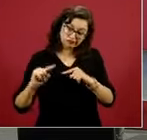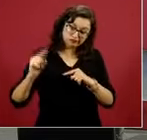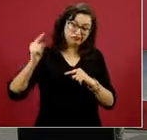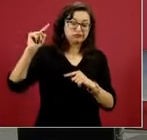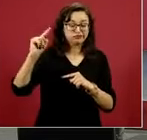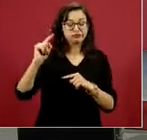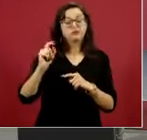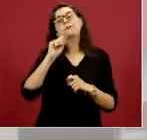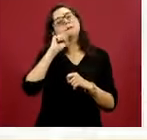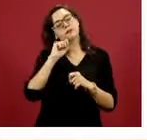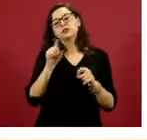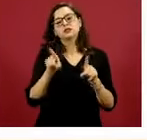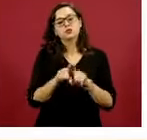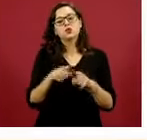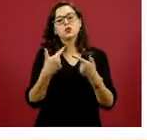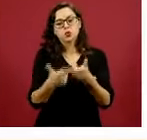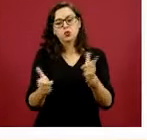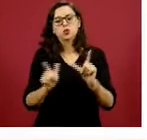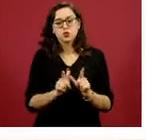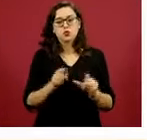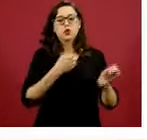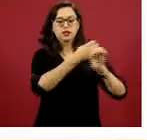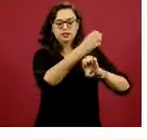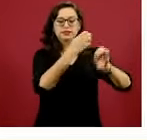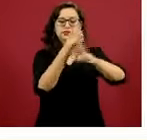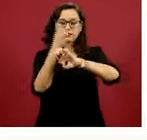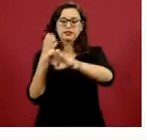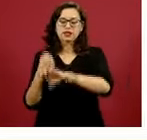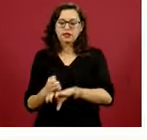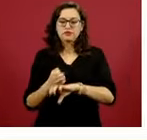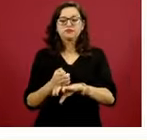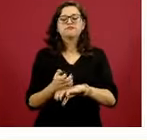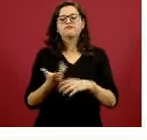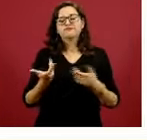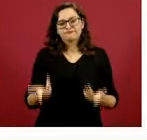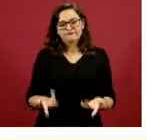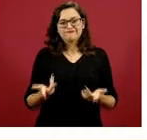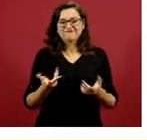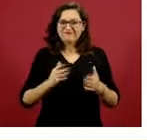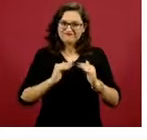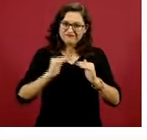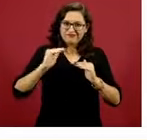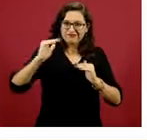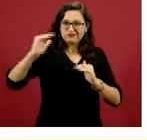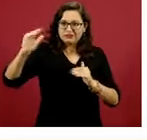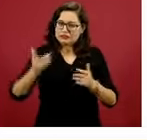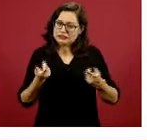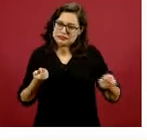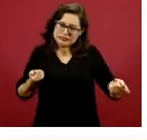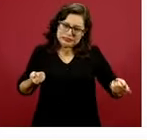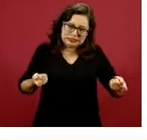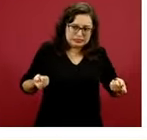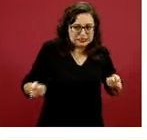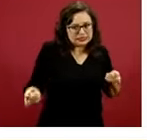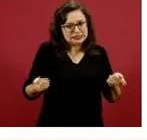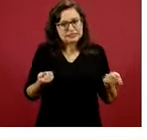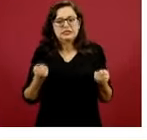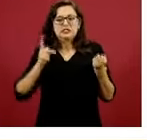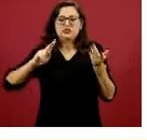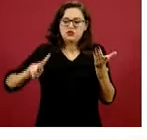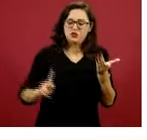este grupo de entidades federativas en donde estamos trabajando intensamente para poder lograr las medidas